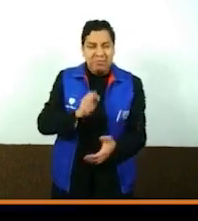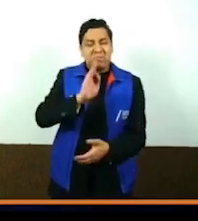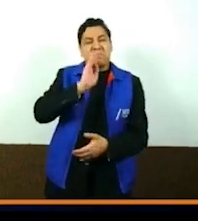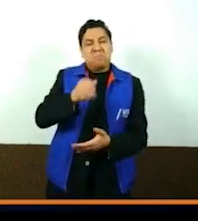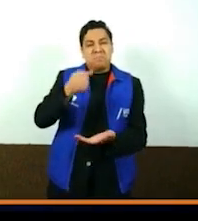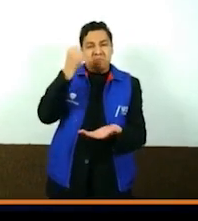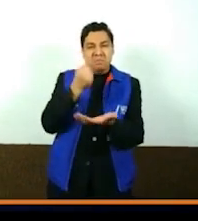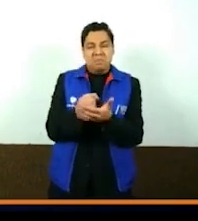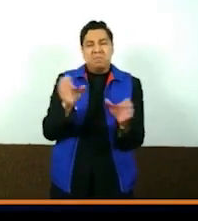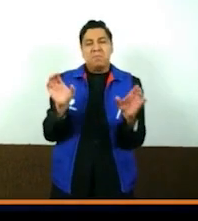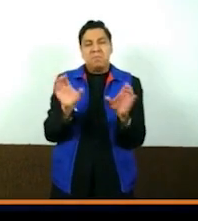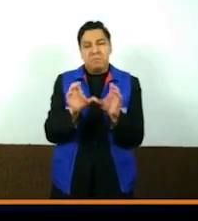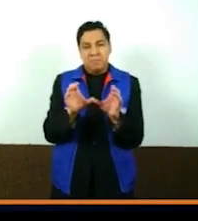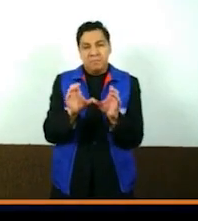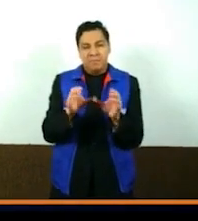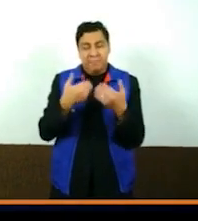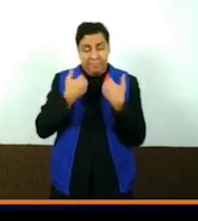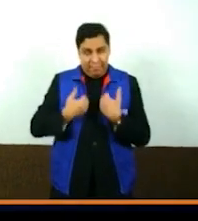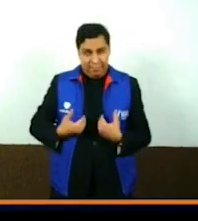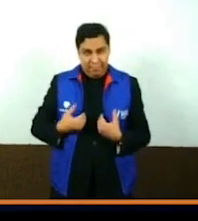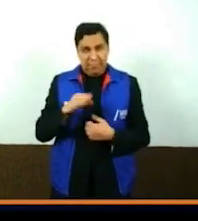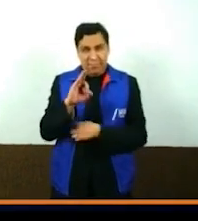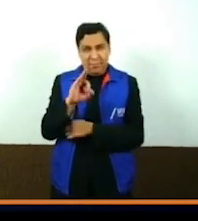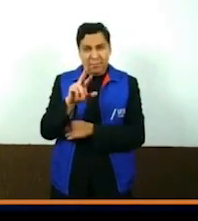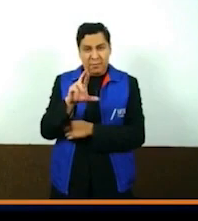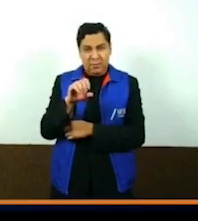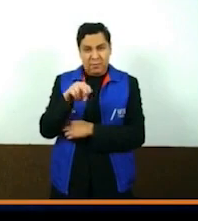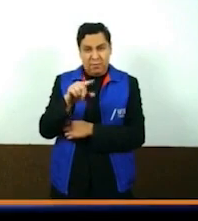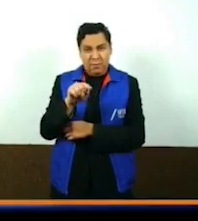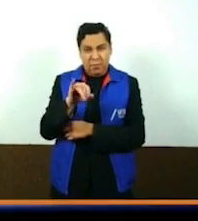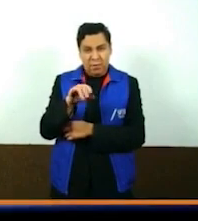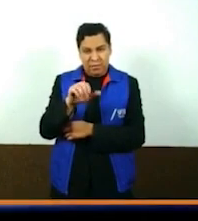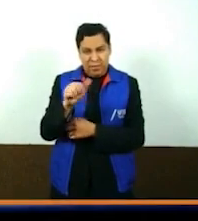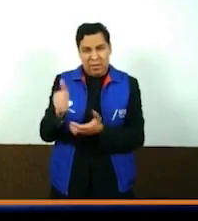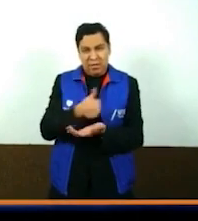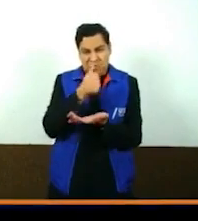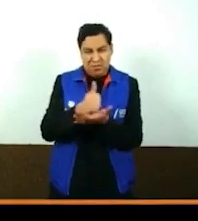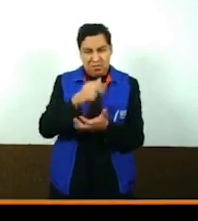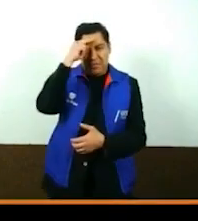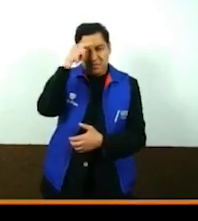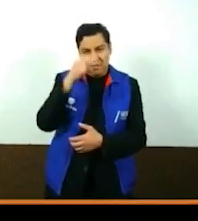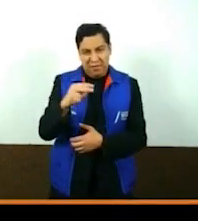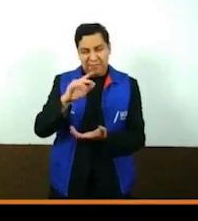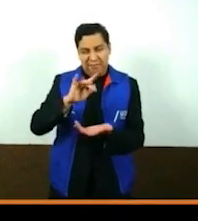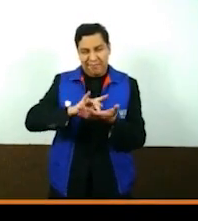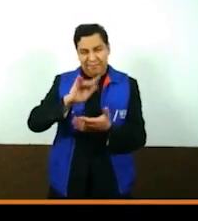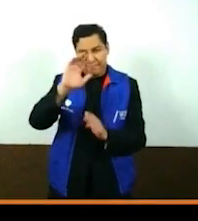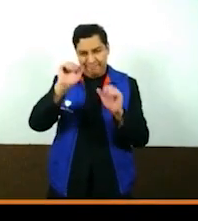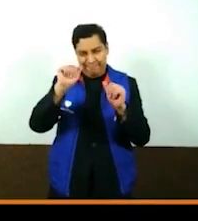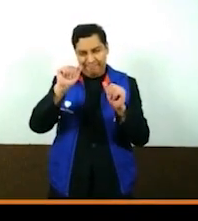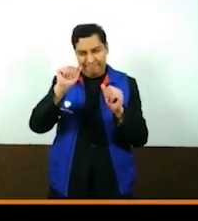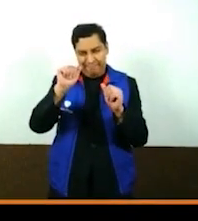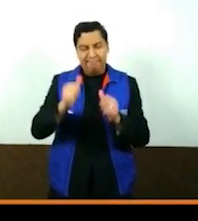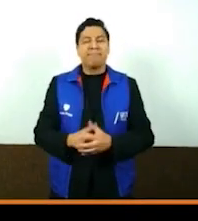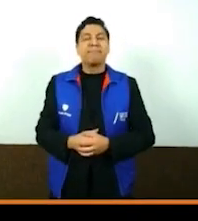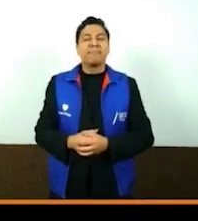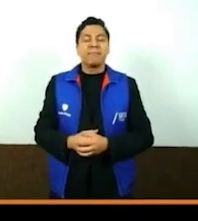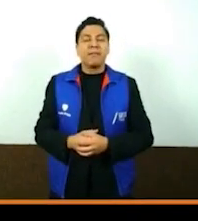acreditada, y soy Florentina Granados del DF. Gracias a todos.